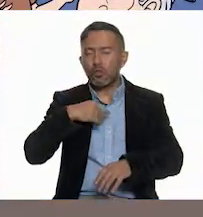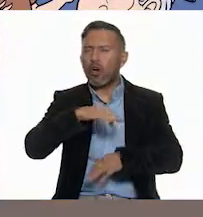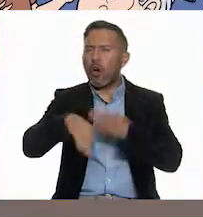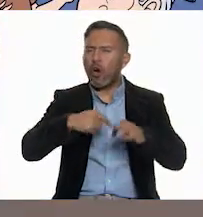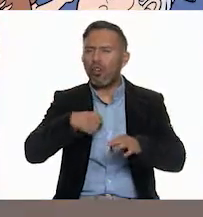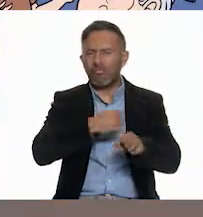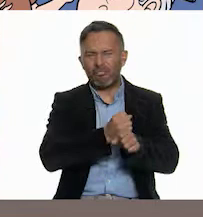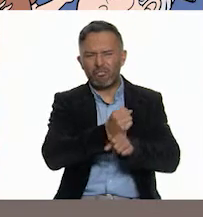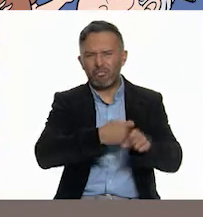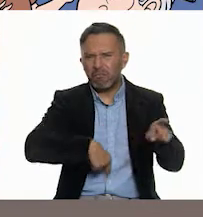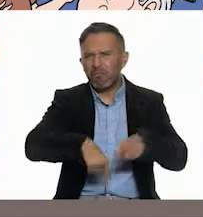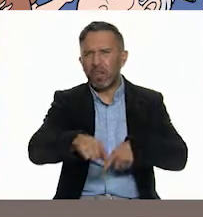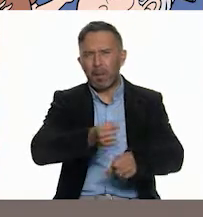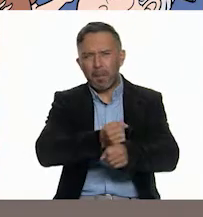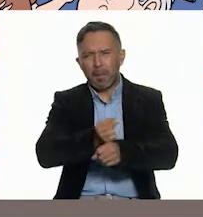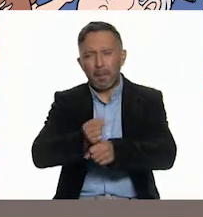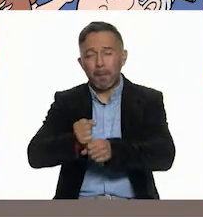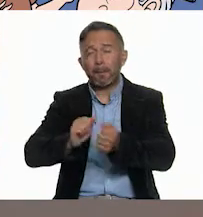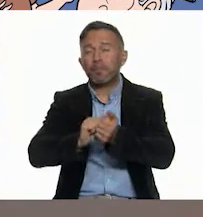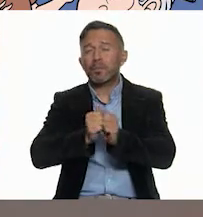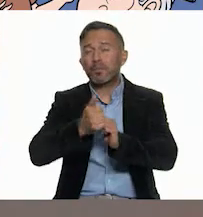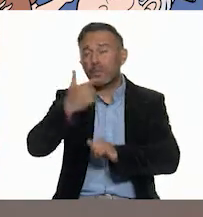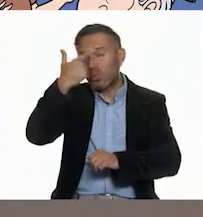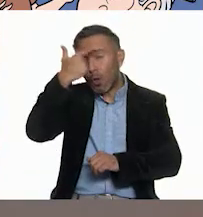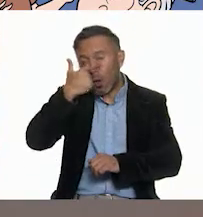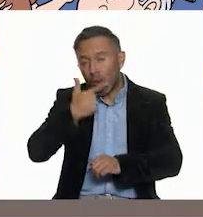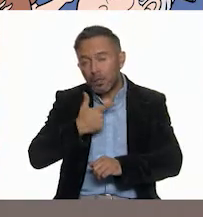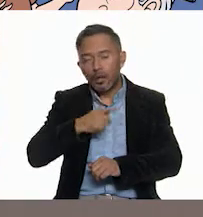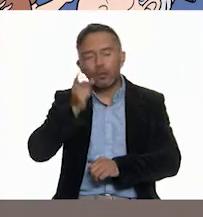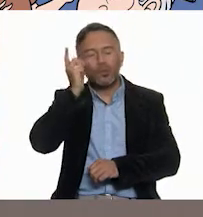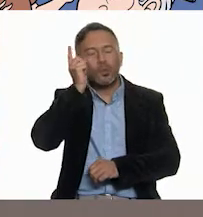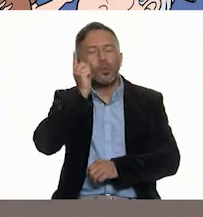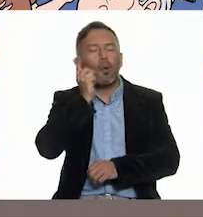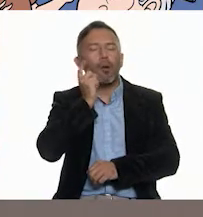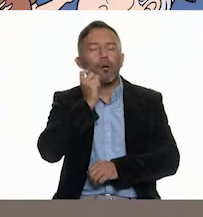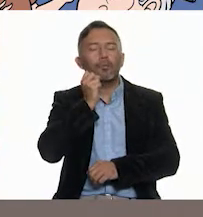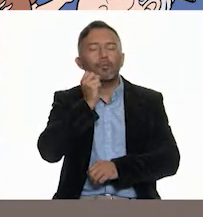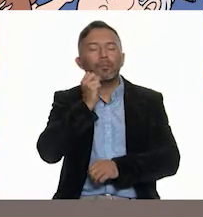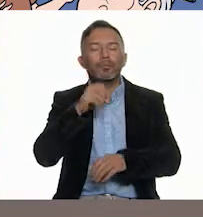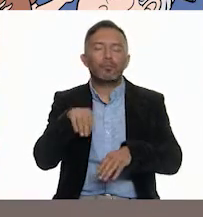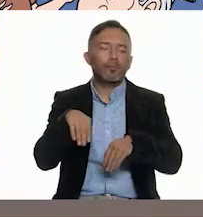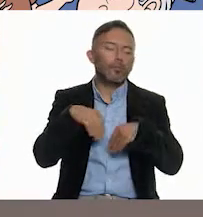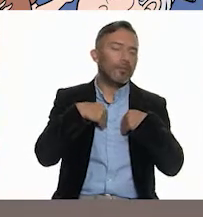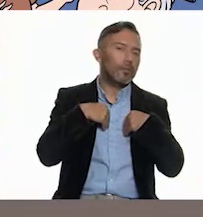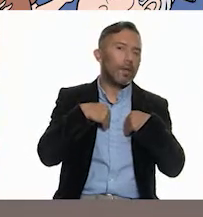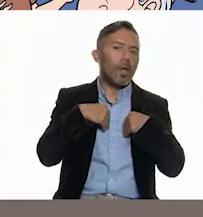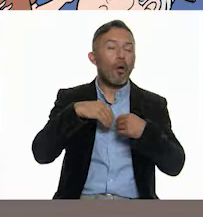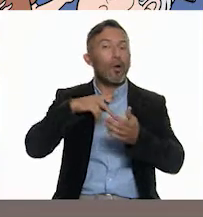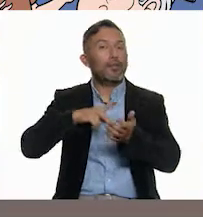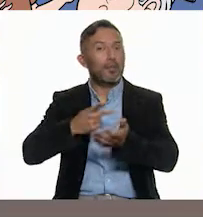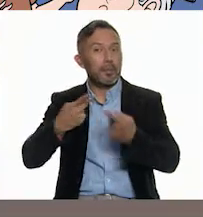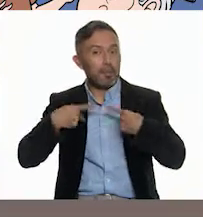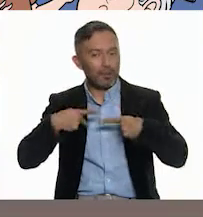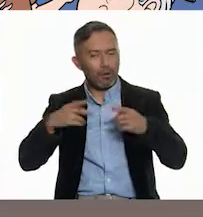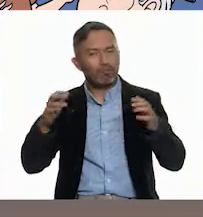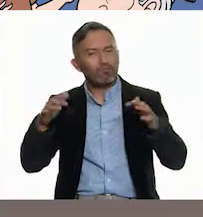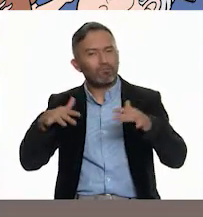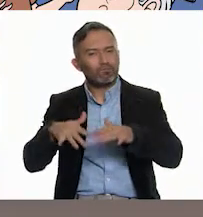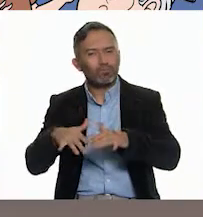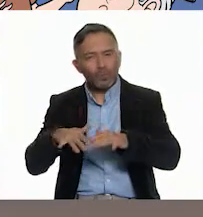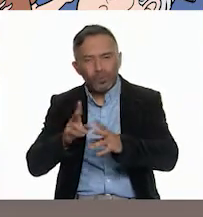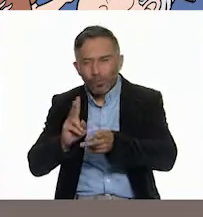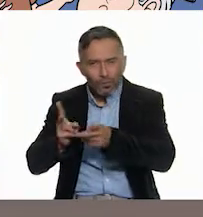llegó la noche y le dio sueño. Mientras ella dormía, la gente volvió a reunirse. Cuando a ella se le ocurra